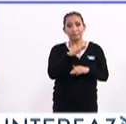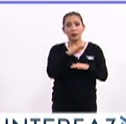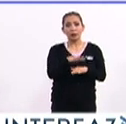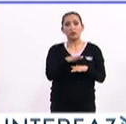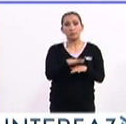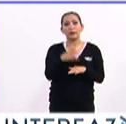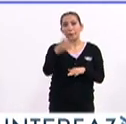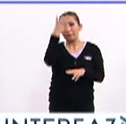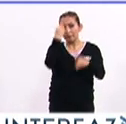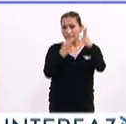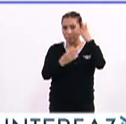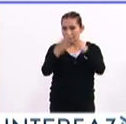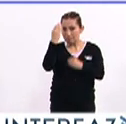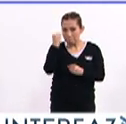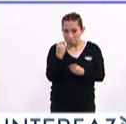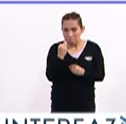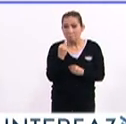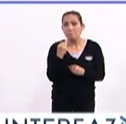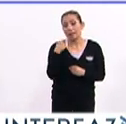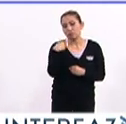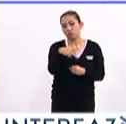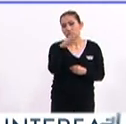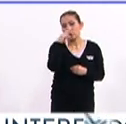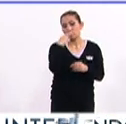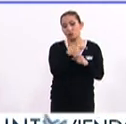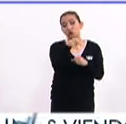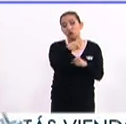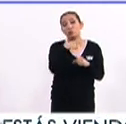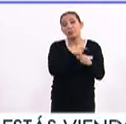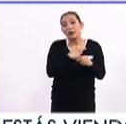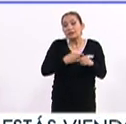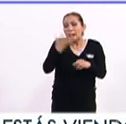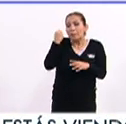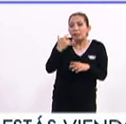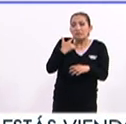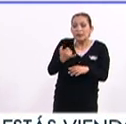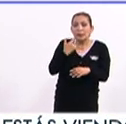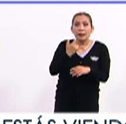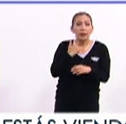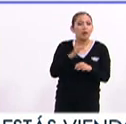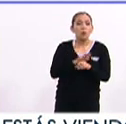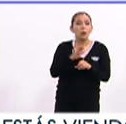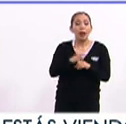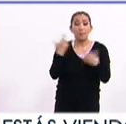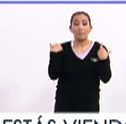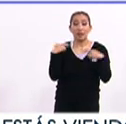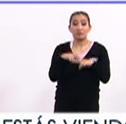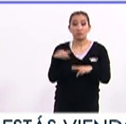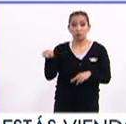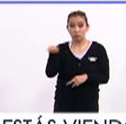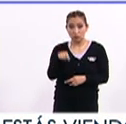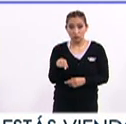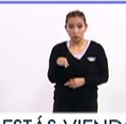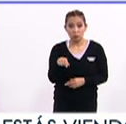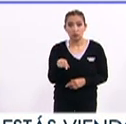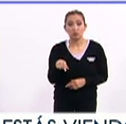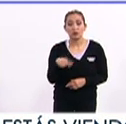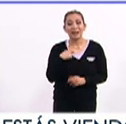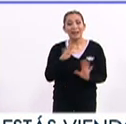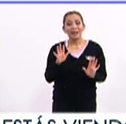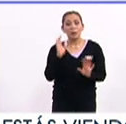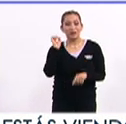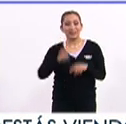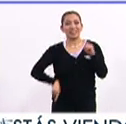que ver con su aprendizaje. Y esta responsabilidad tiene que ver en que el docente rompa